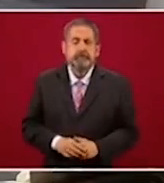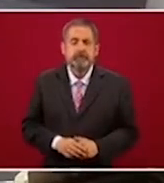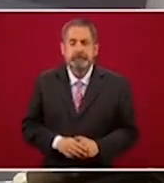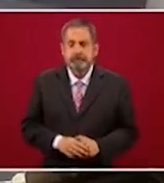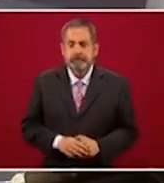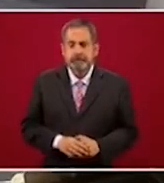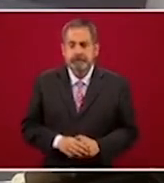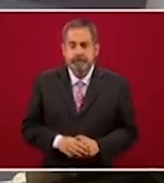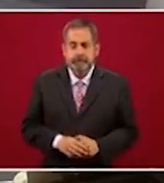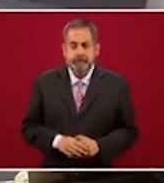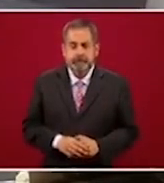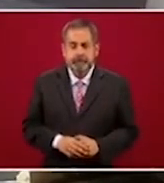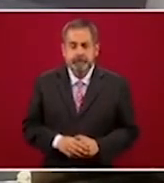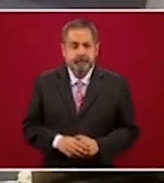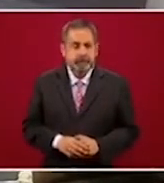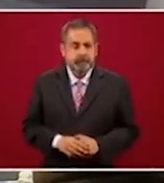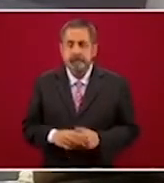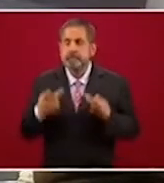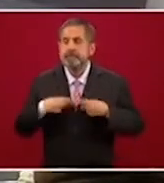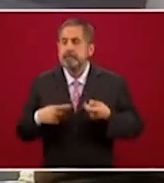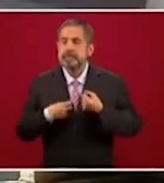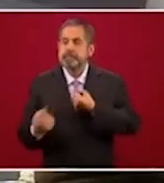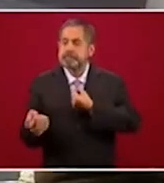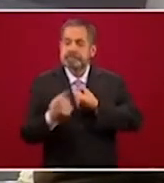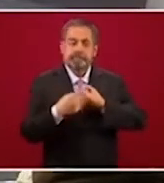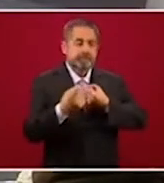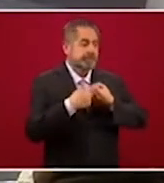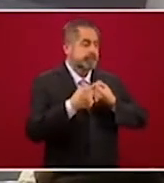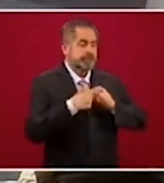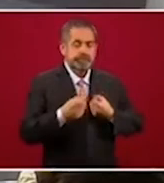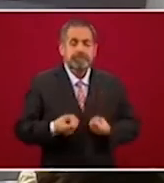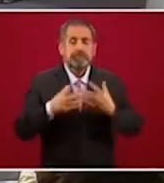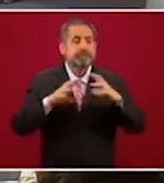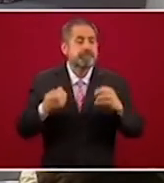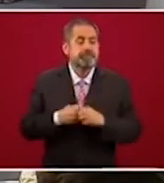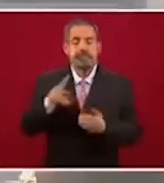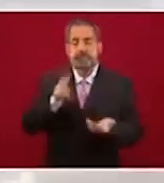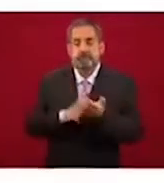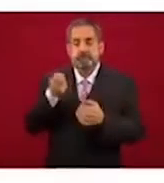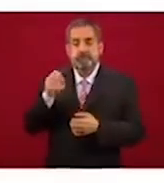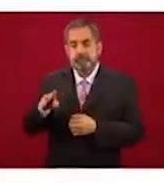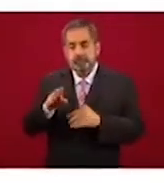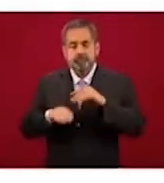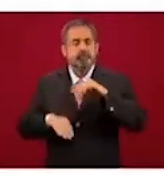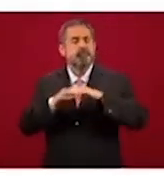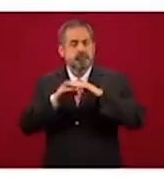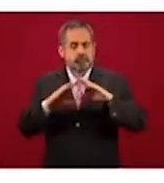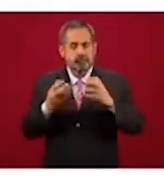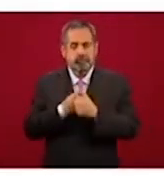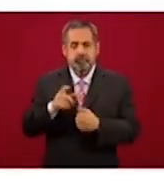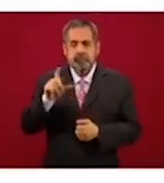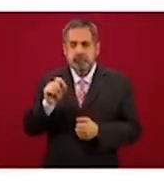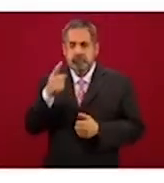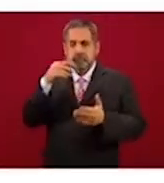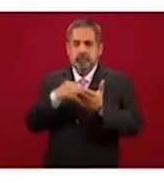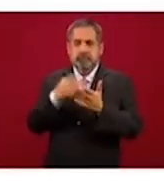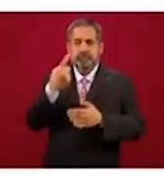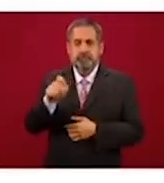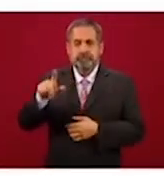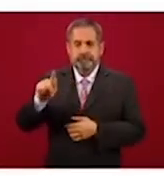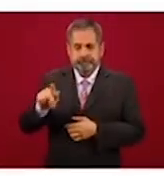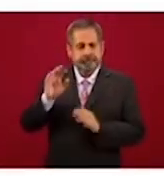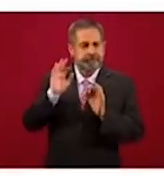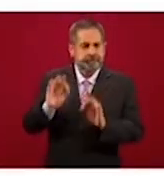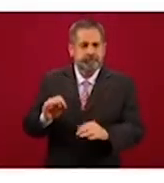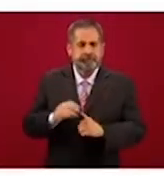en cuanto al reclutamiento en 2019 logramos cómo logramos la meta de 20.000 170 para